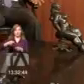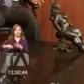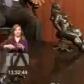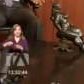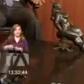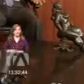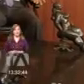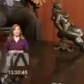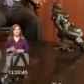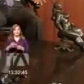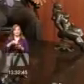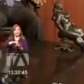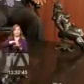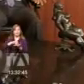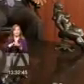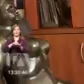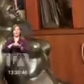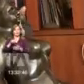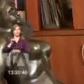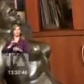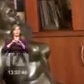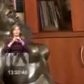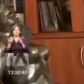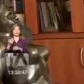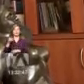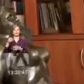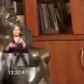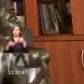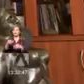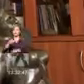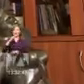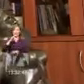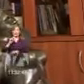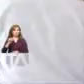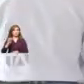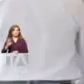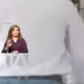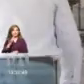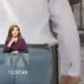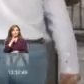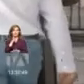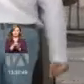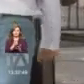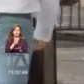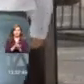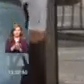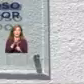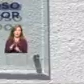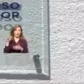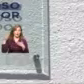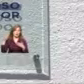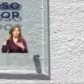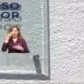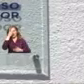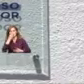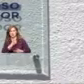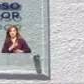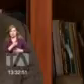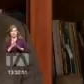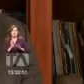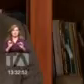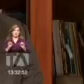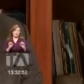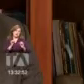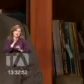criterio del exmiembro del Tribunal Supremo Electoral, Medardo Leas, es positivo que el tribunal actúe independiente al margen de presiones políticas frente a las